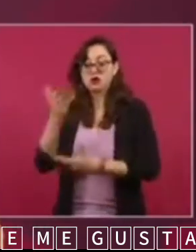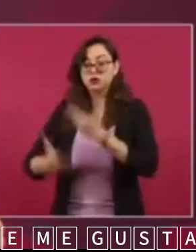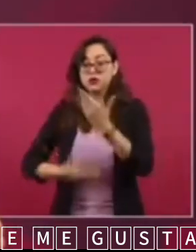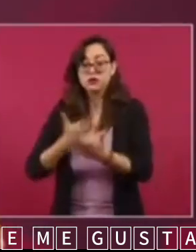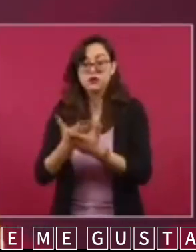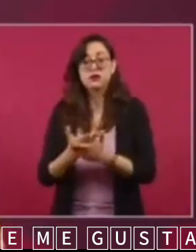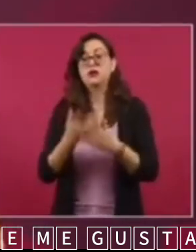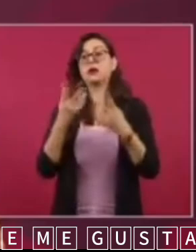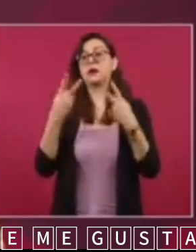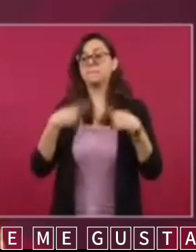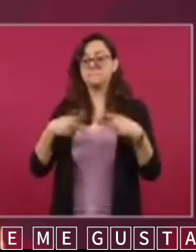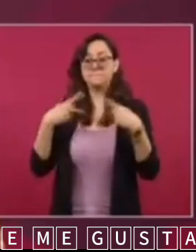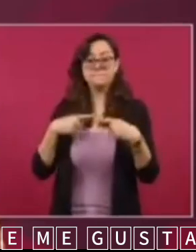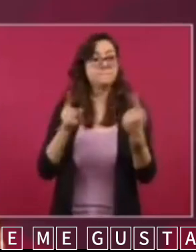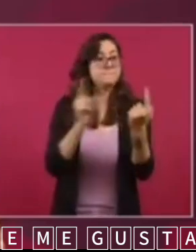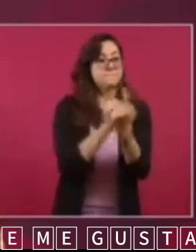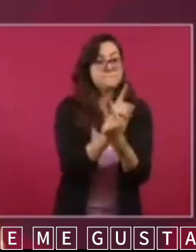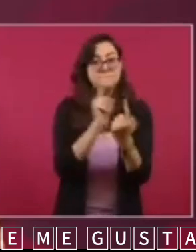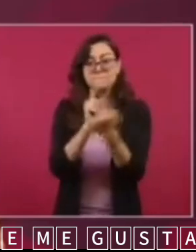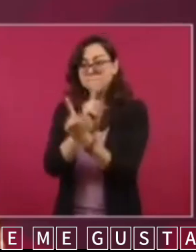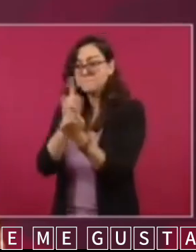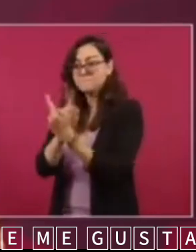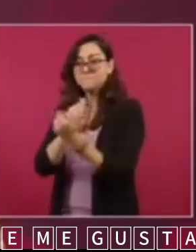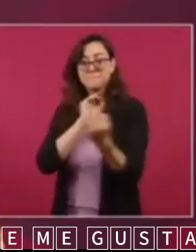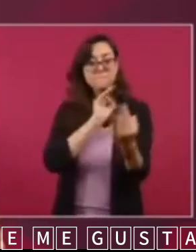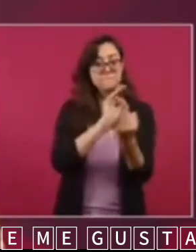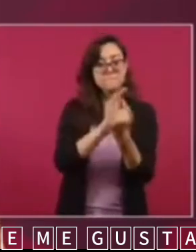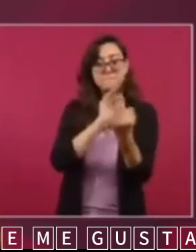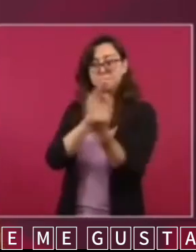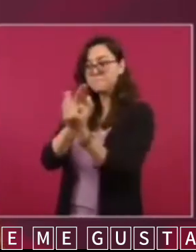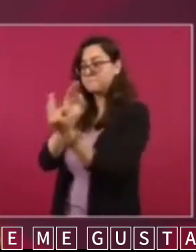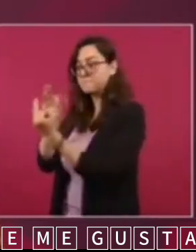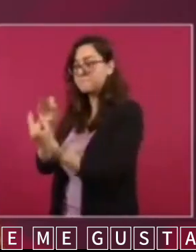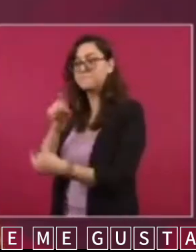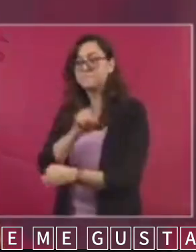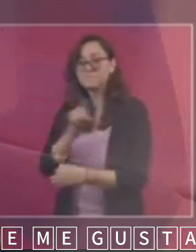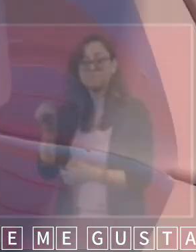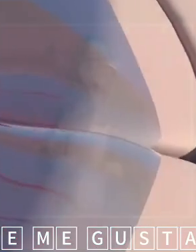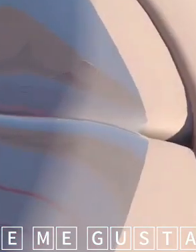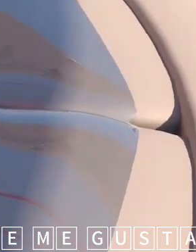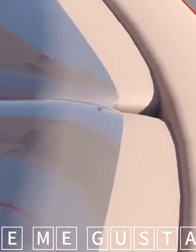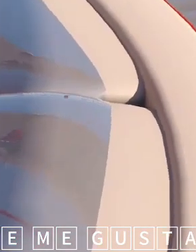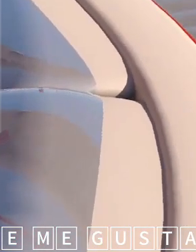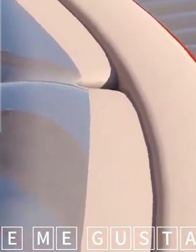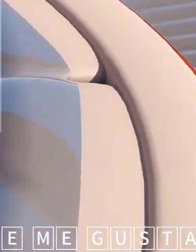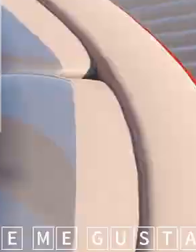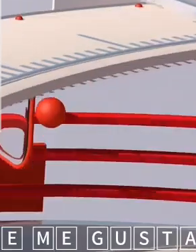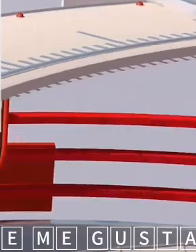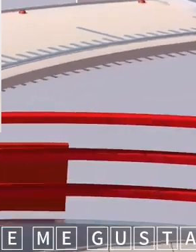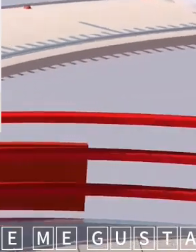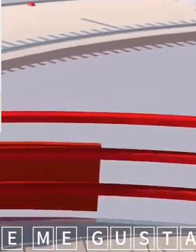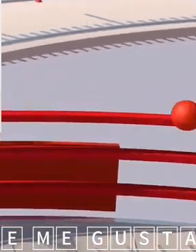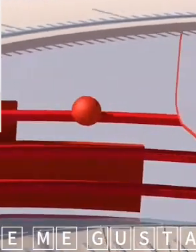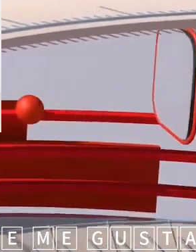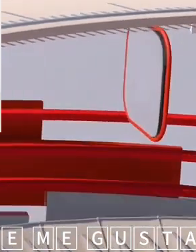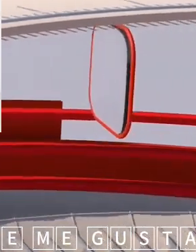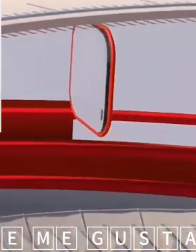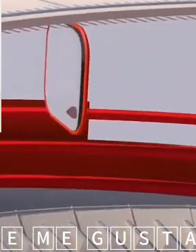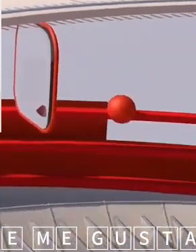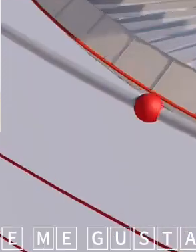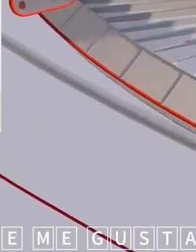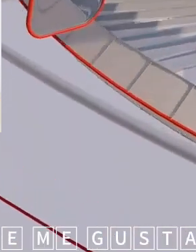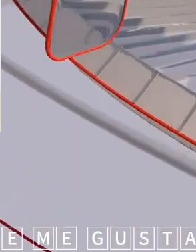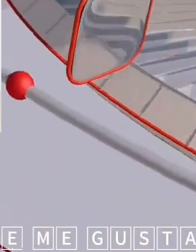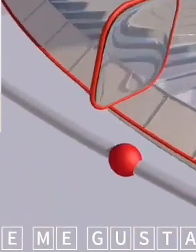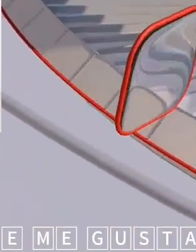al pueblo, sobre todo a los pobres, la mayoría mujeres. Amigos y amigas mexicanos y paisanos